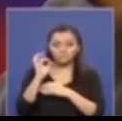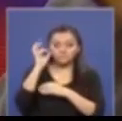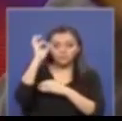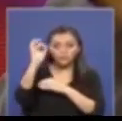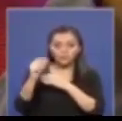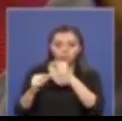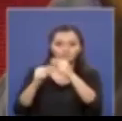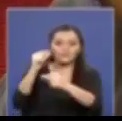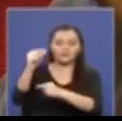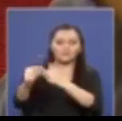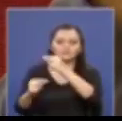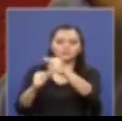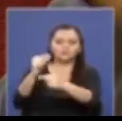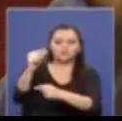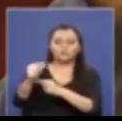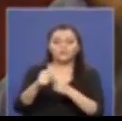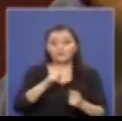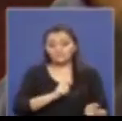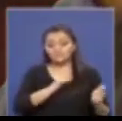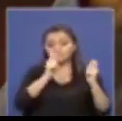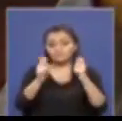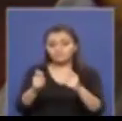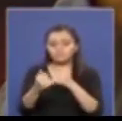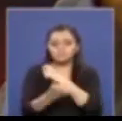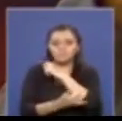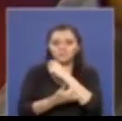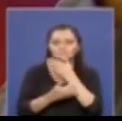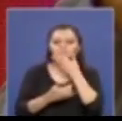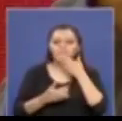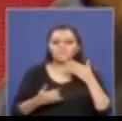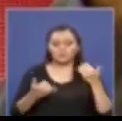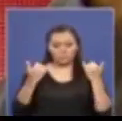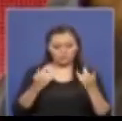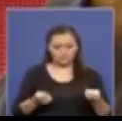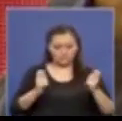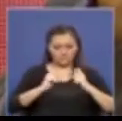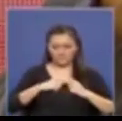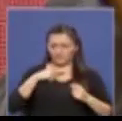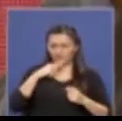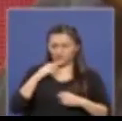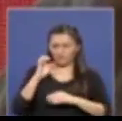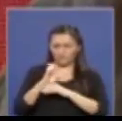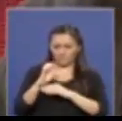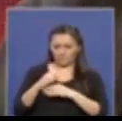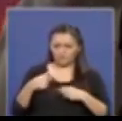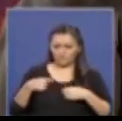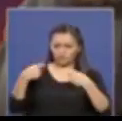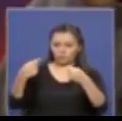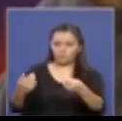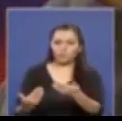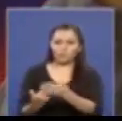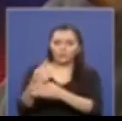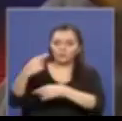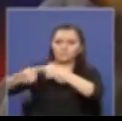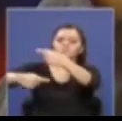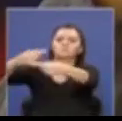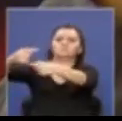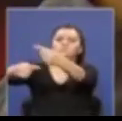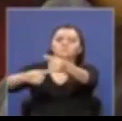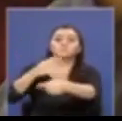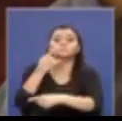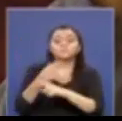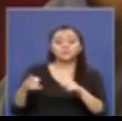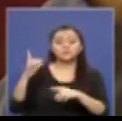hijos de nuestros hijos, que recibirán un país mucho mejor de aquel que nosotros recibimos, compañeros. Sin embargo, Bolivia es un